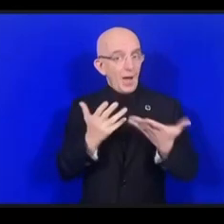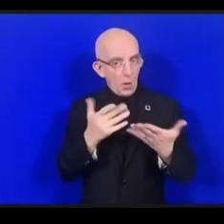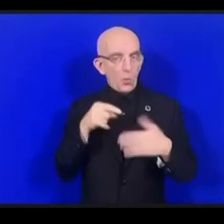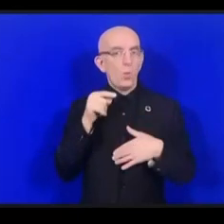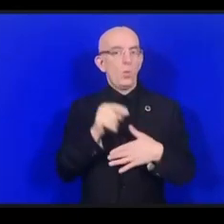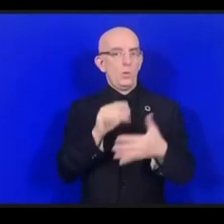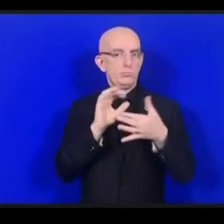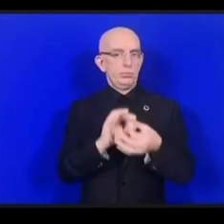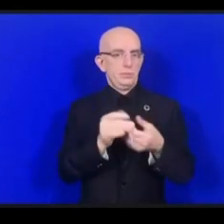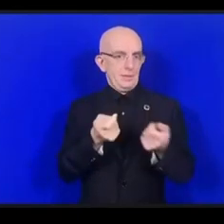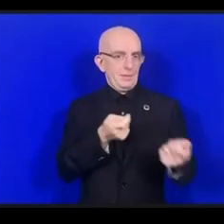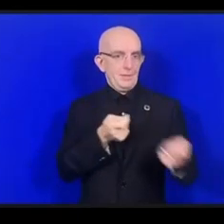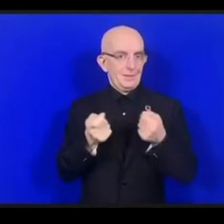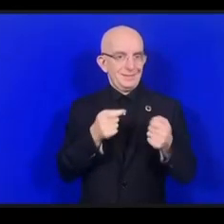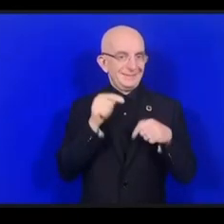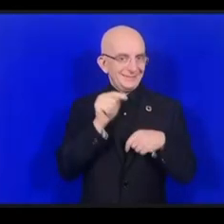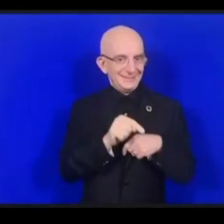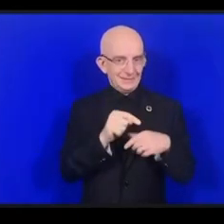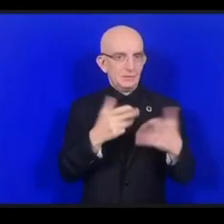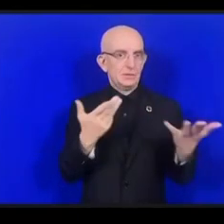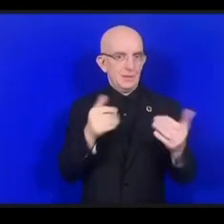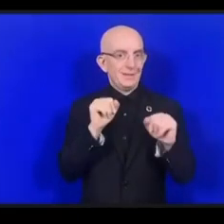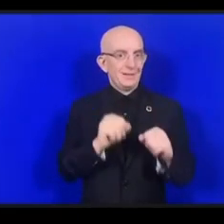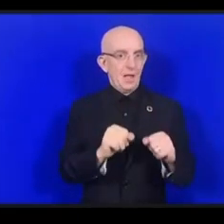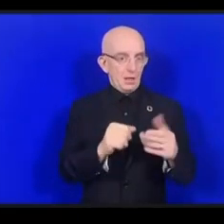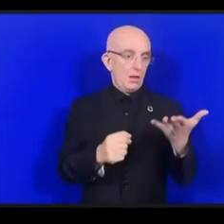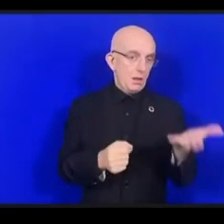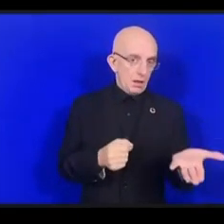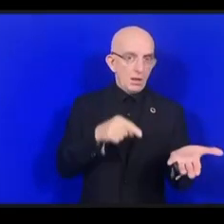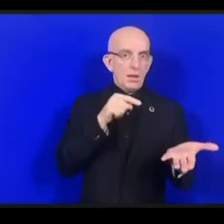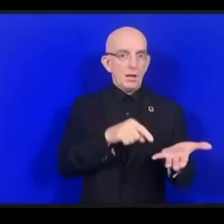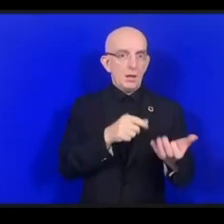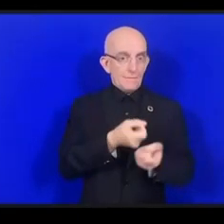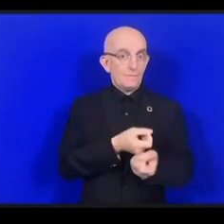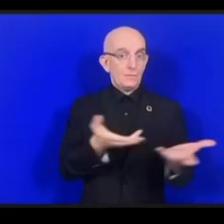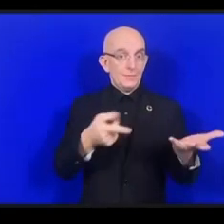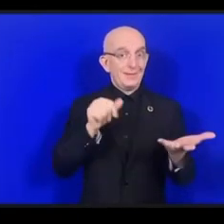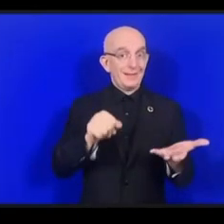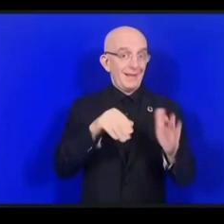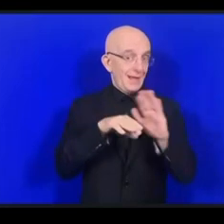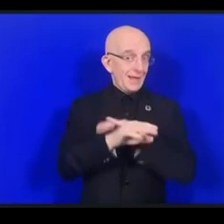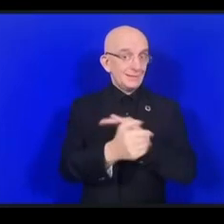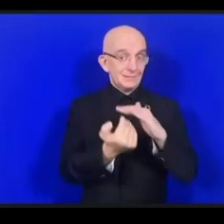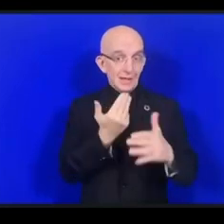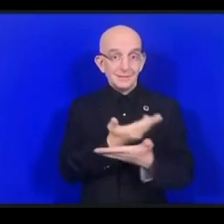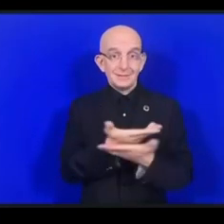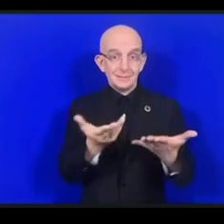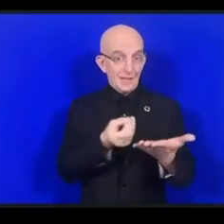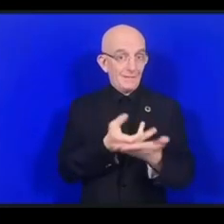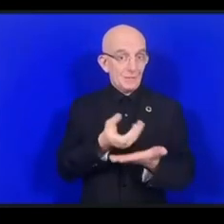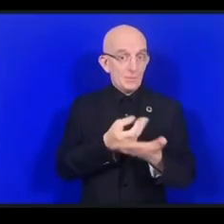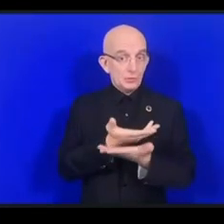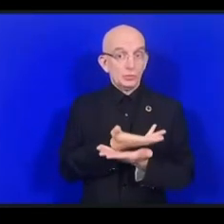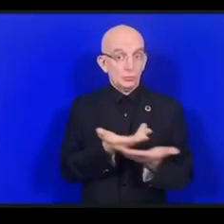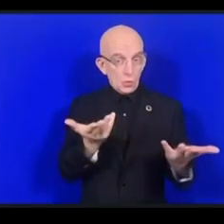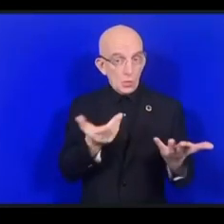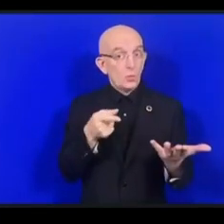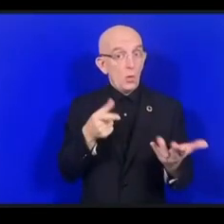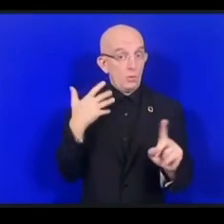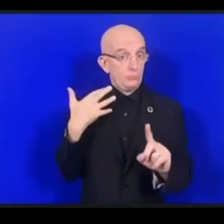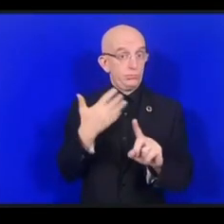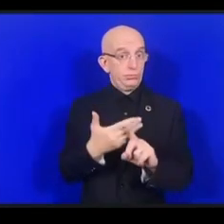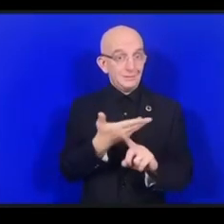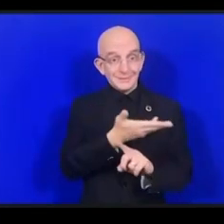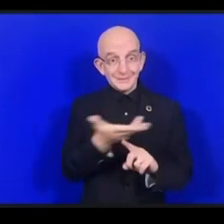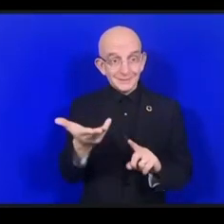Así que para nosotros para las bibliotecas se tratará de cómo una puesta a disposición local del